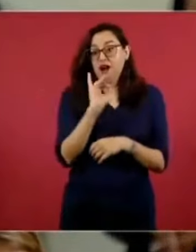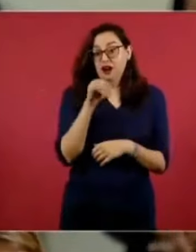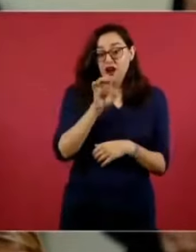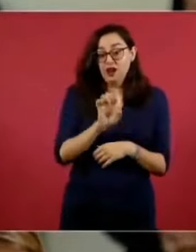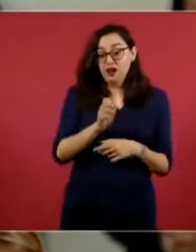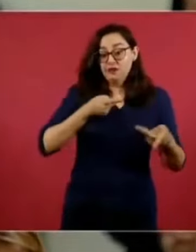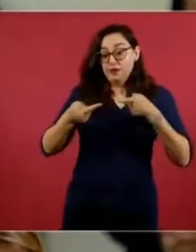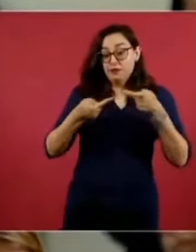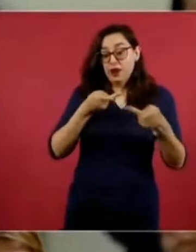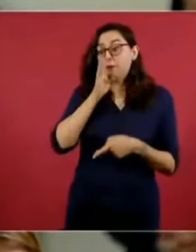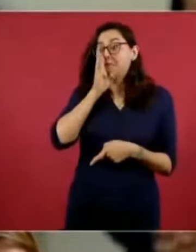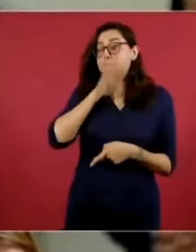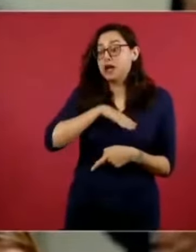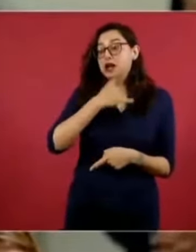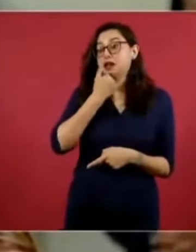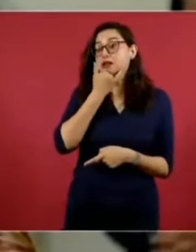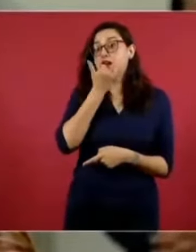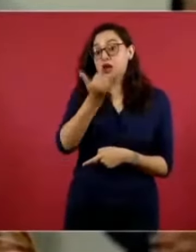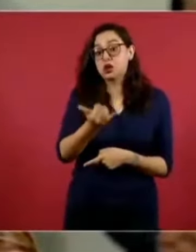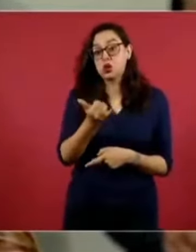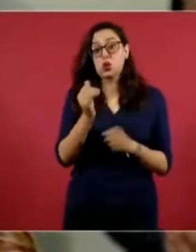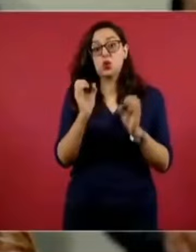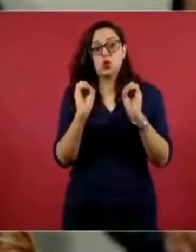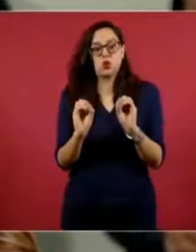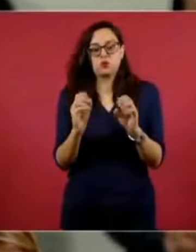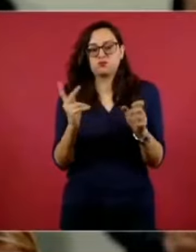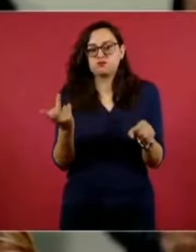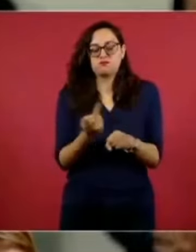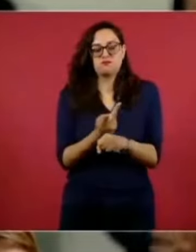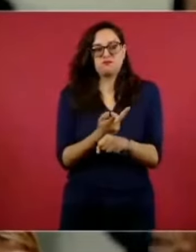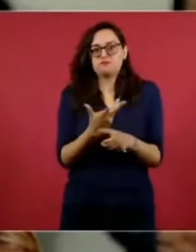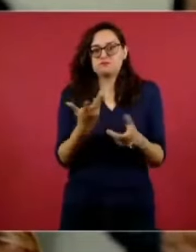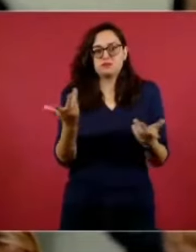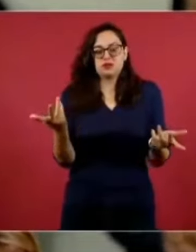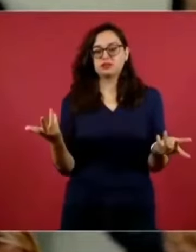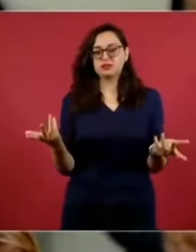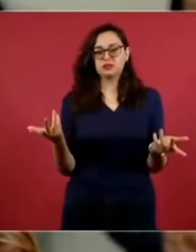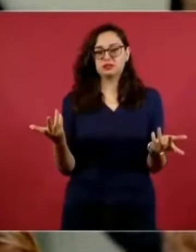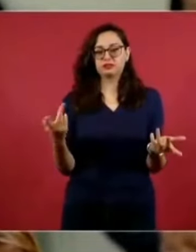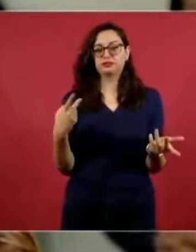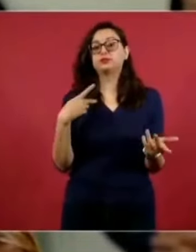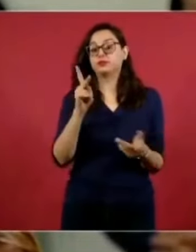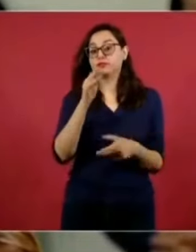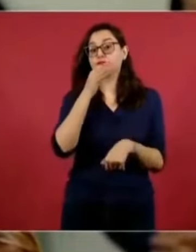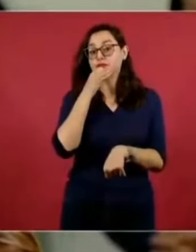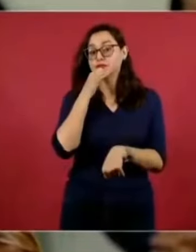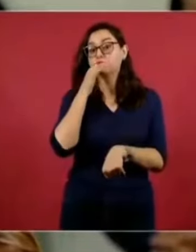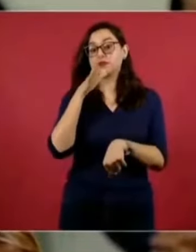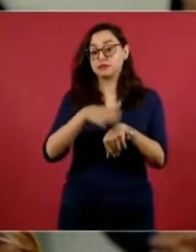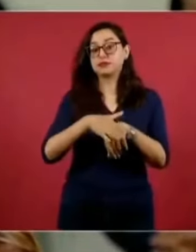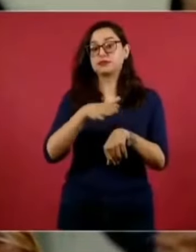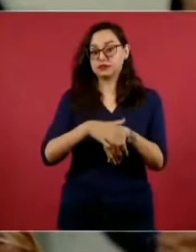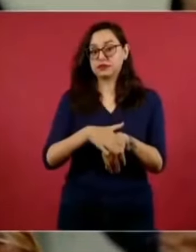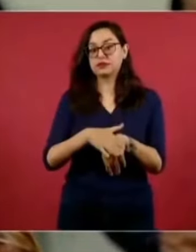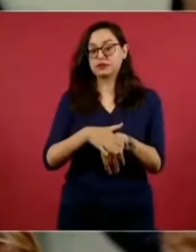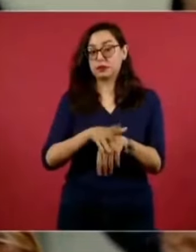preparados pero Eh pues quisiera dejarle saber a usted este este esta